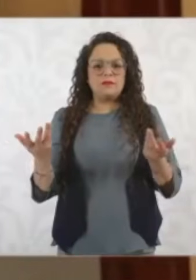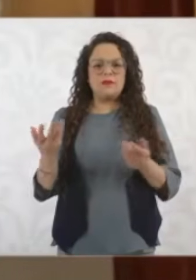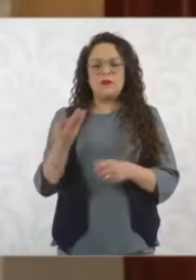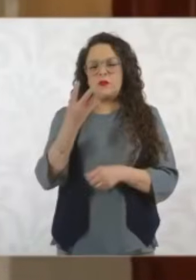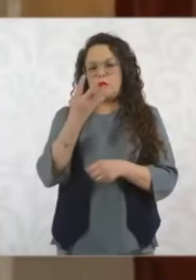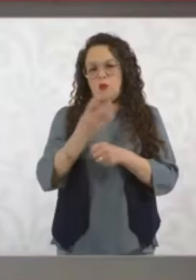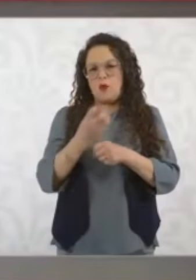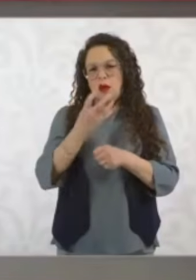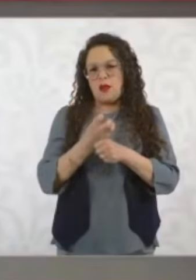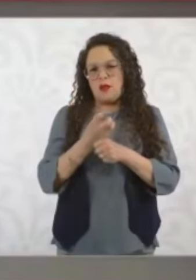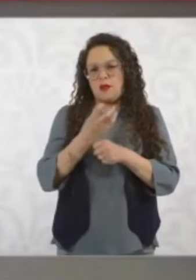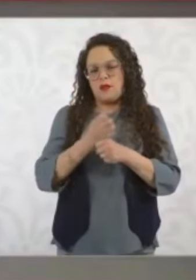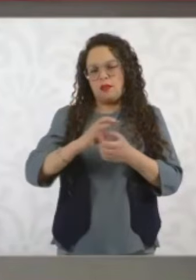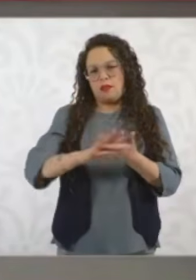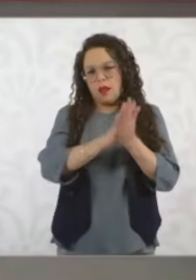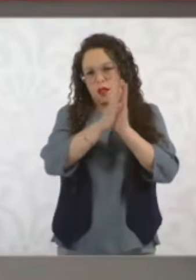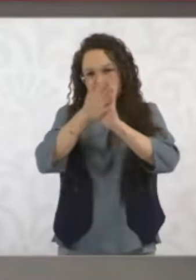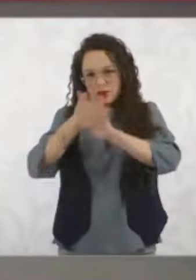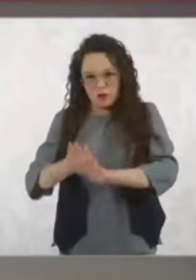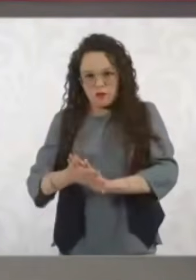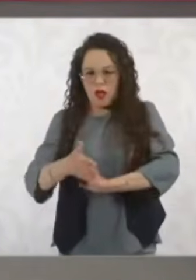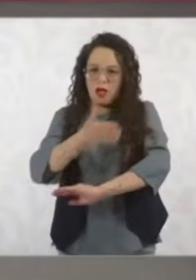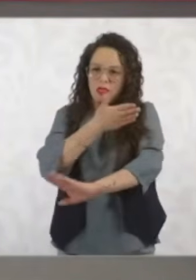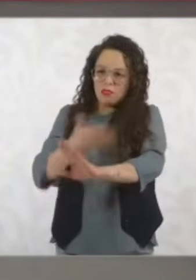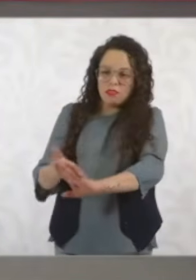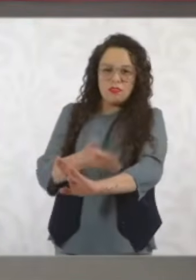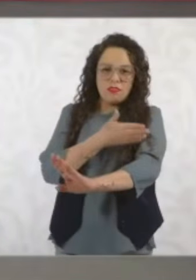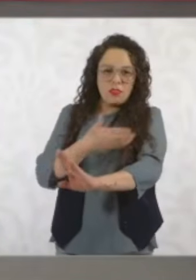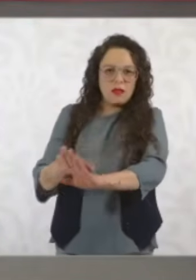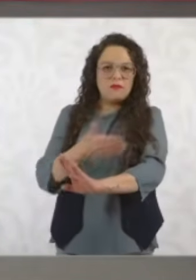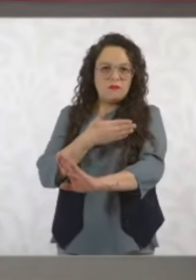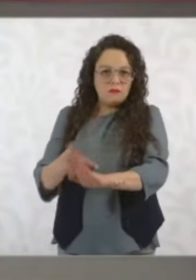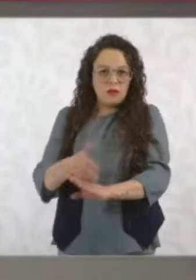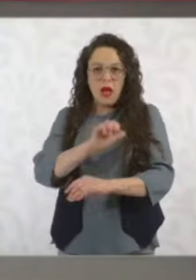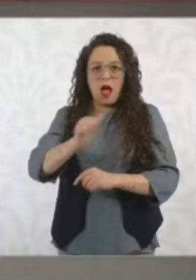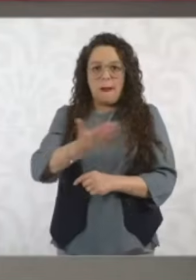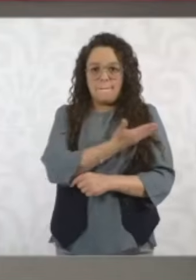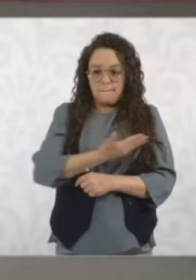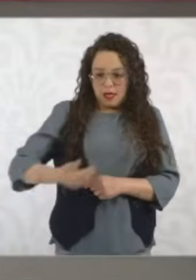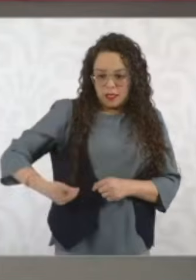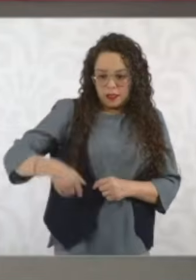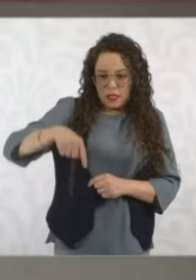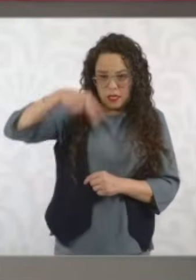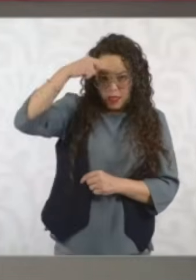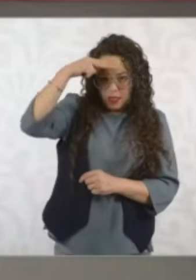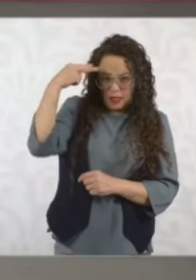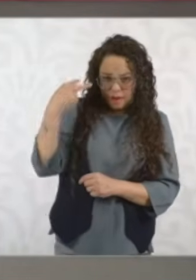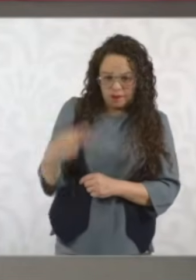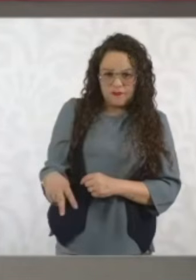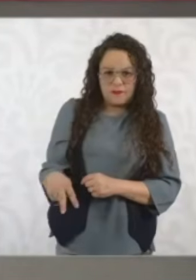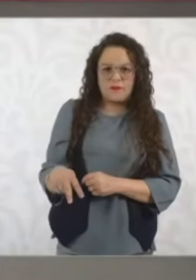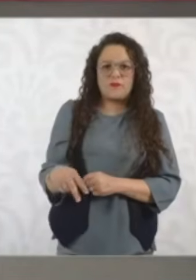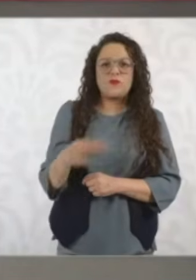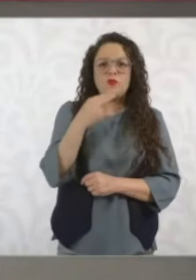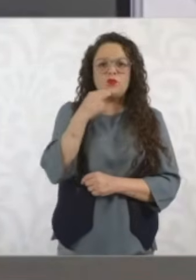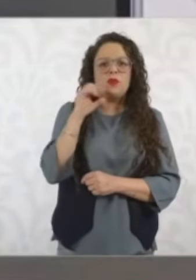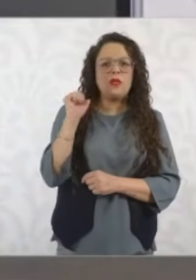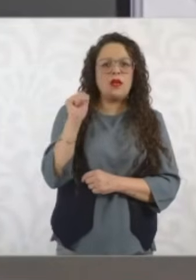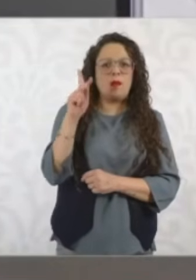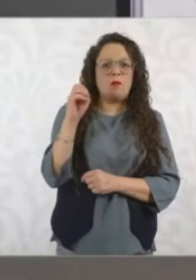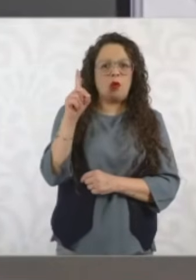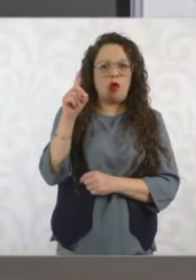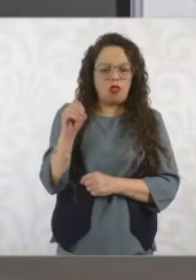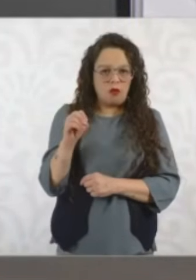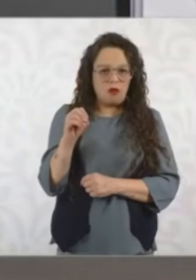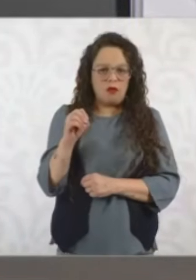Transformación, a atacar a la presidenta de México, con un lenguaje agresivo, usando apodos,